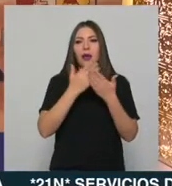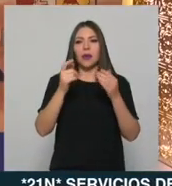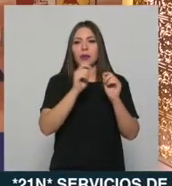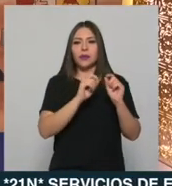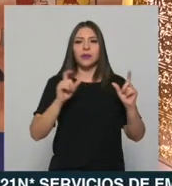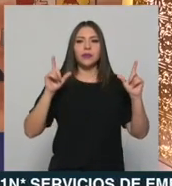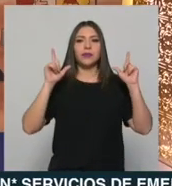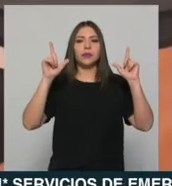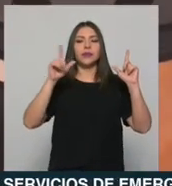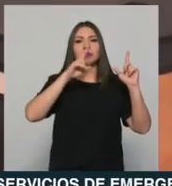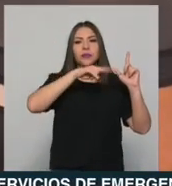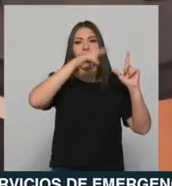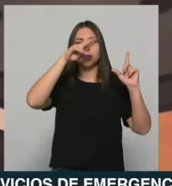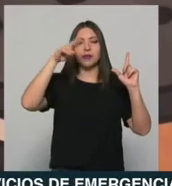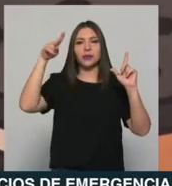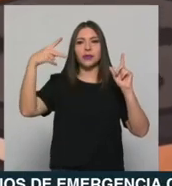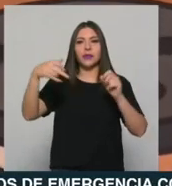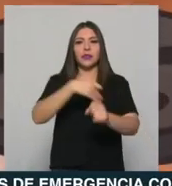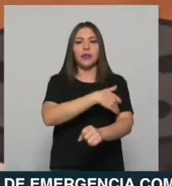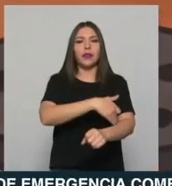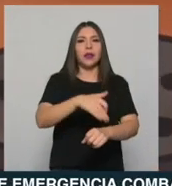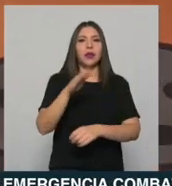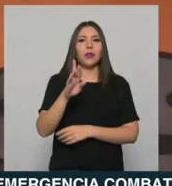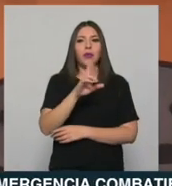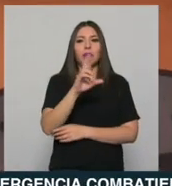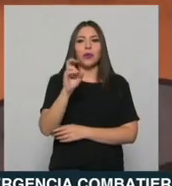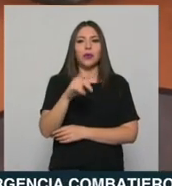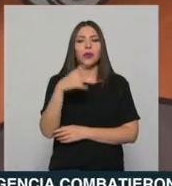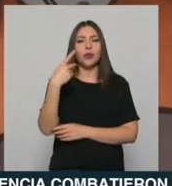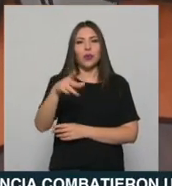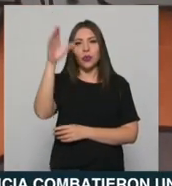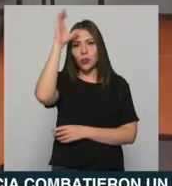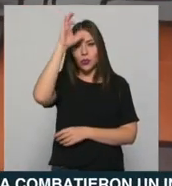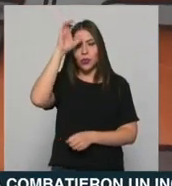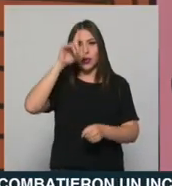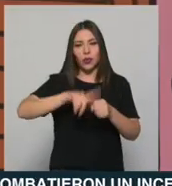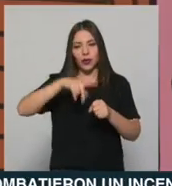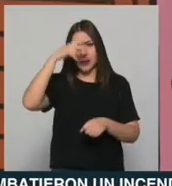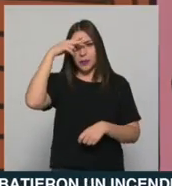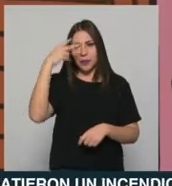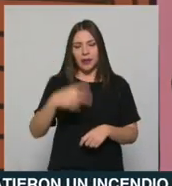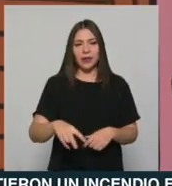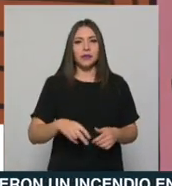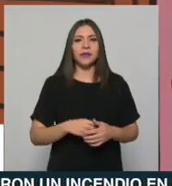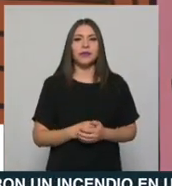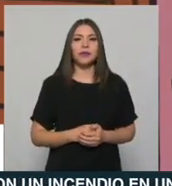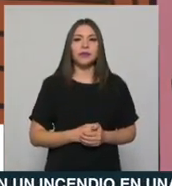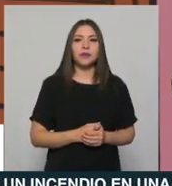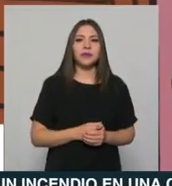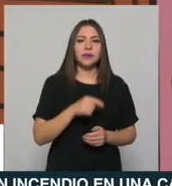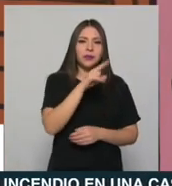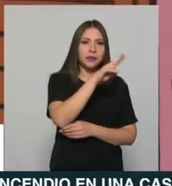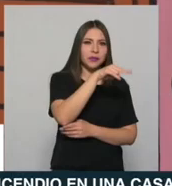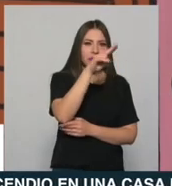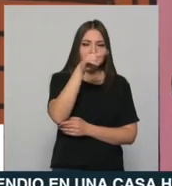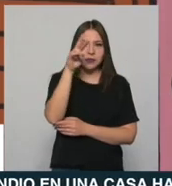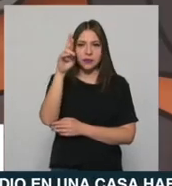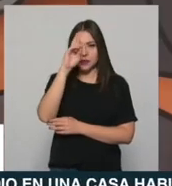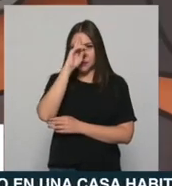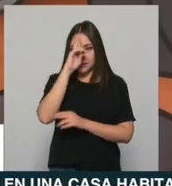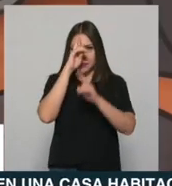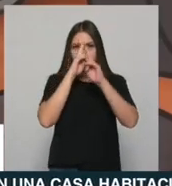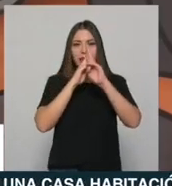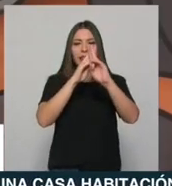de la familia Burrón, otro clásico de la cultura popular mexicana. El mural, que es un homenaje a Gabriel